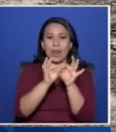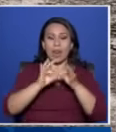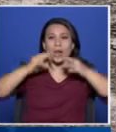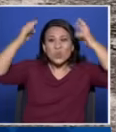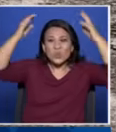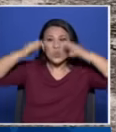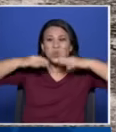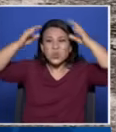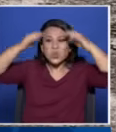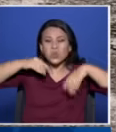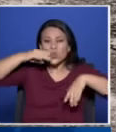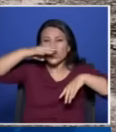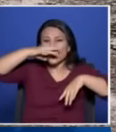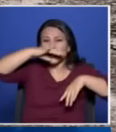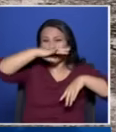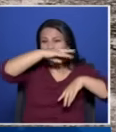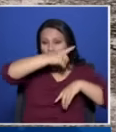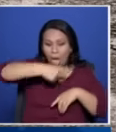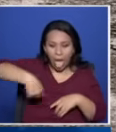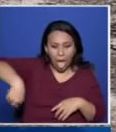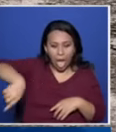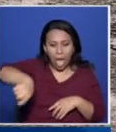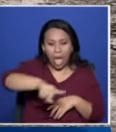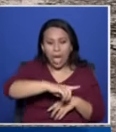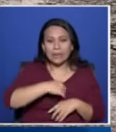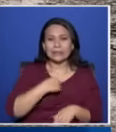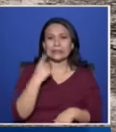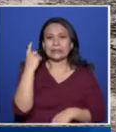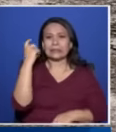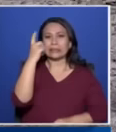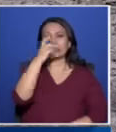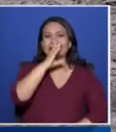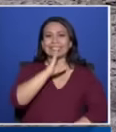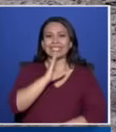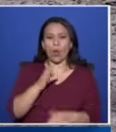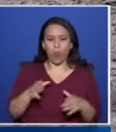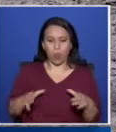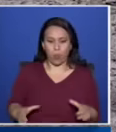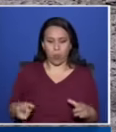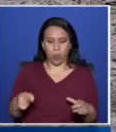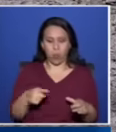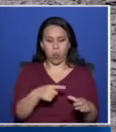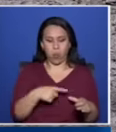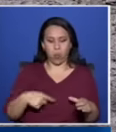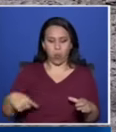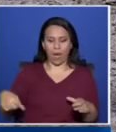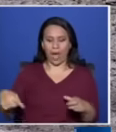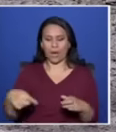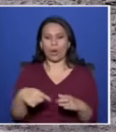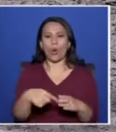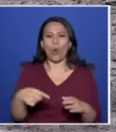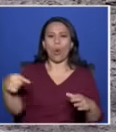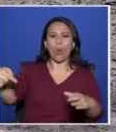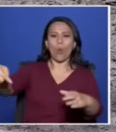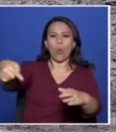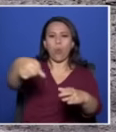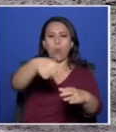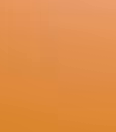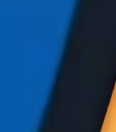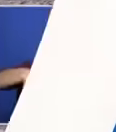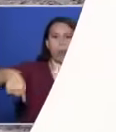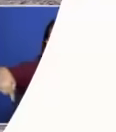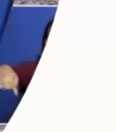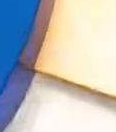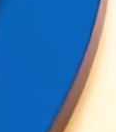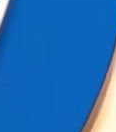han dañado este asfalto. Vemos ahí que hay cráteres, ¿no?, en esa vía de segundo orden. Esperemos entonces que